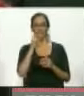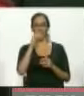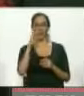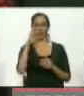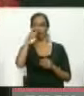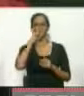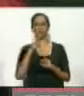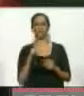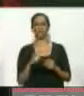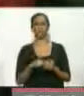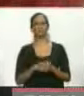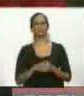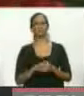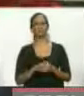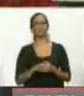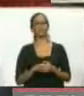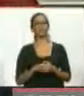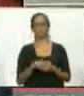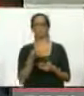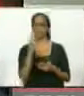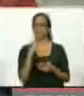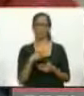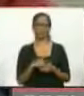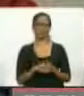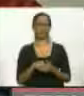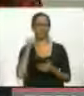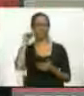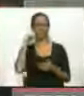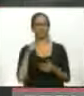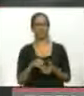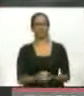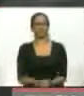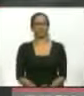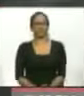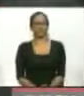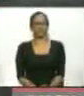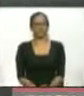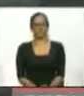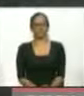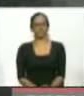pobrecito vale miren vamos al vídeo ya regresamos con más